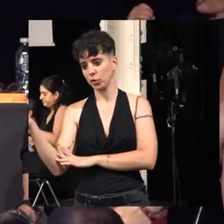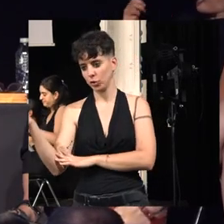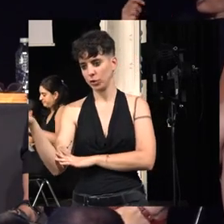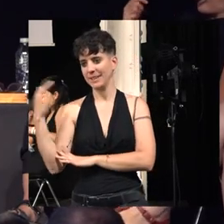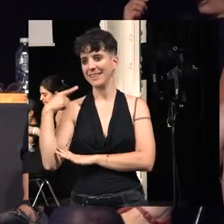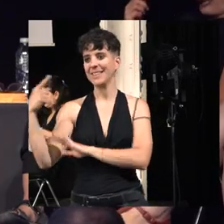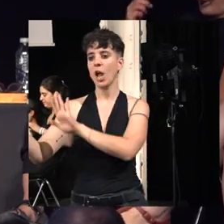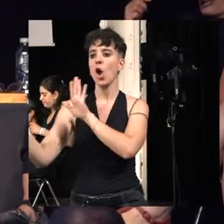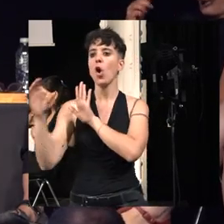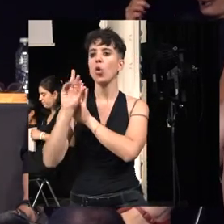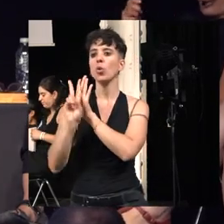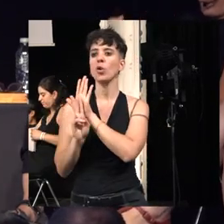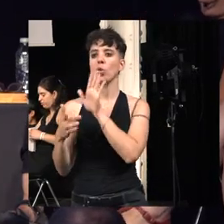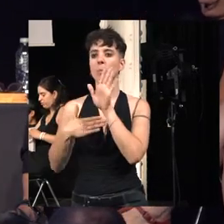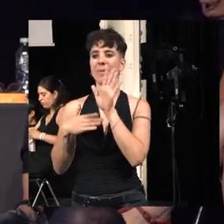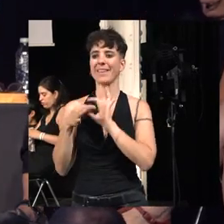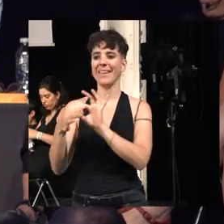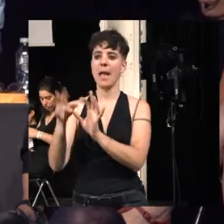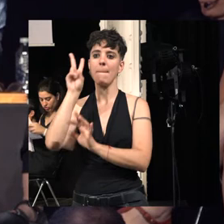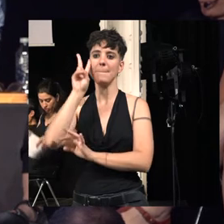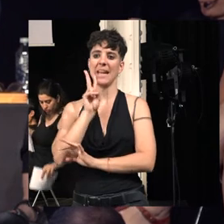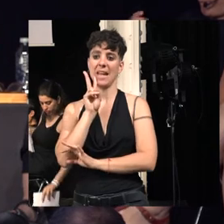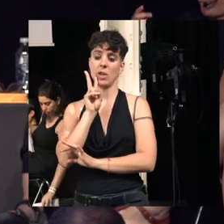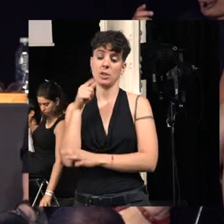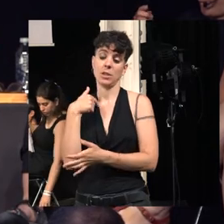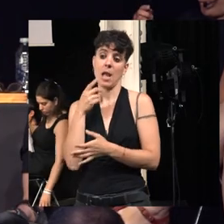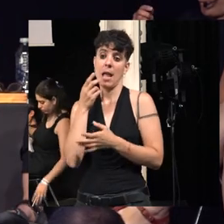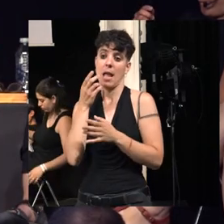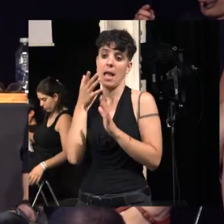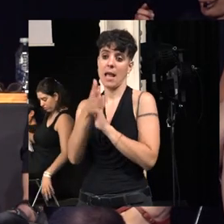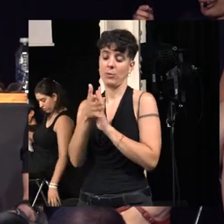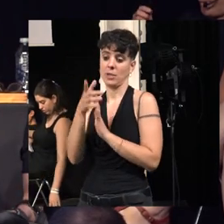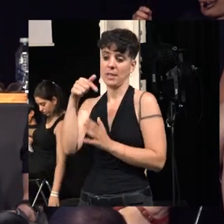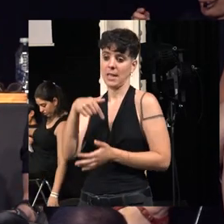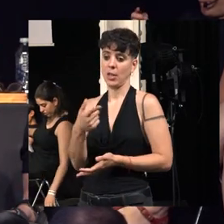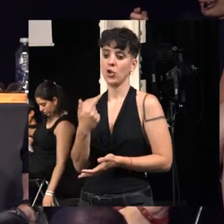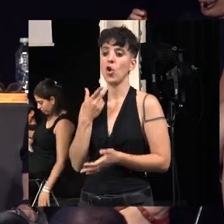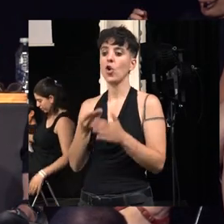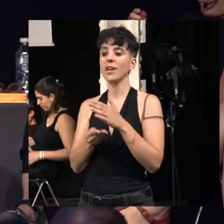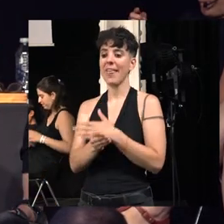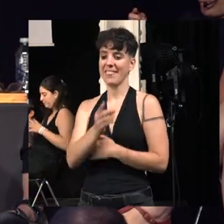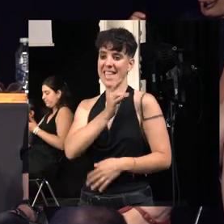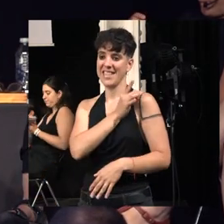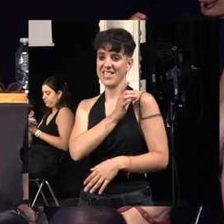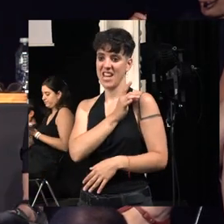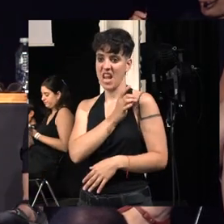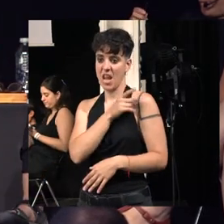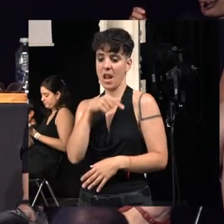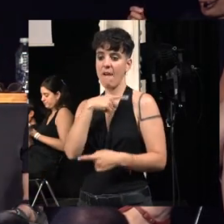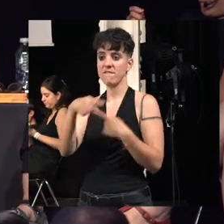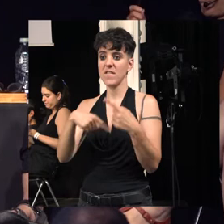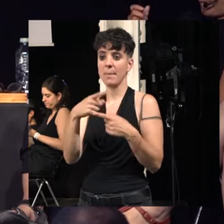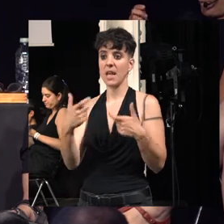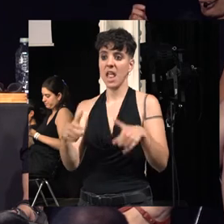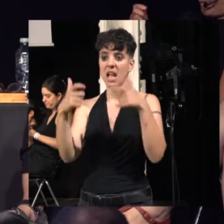mis privilegios. ¿Y desde dónde hablaré? Yo nací en Chile, en una familia de clase